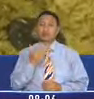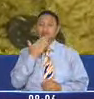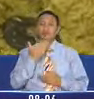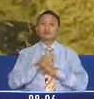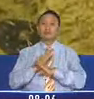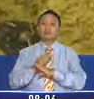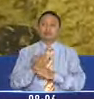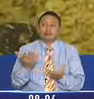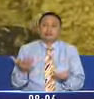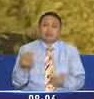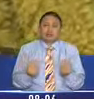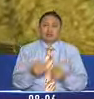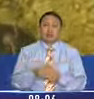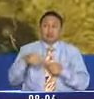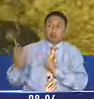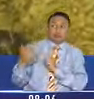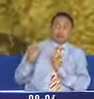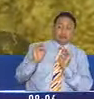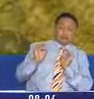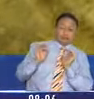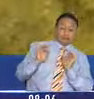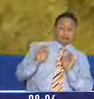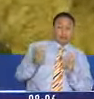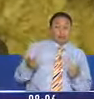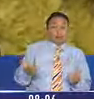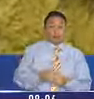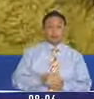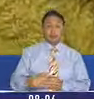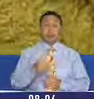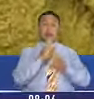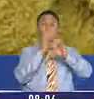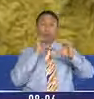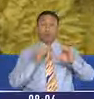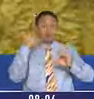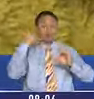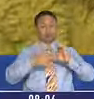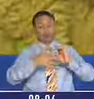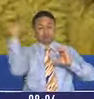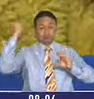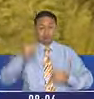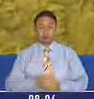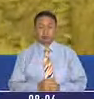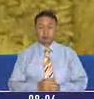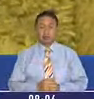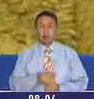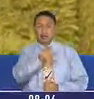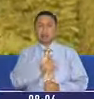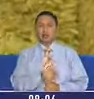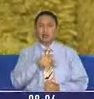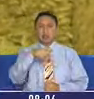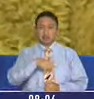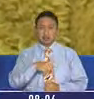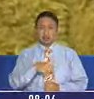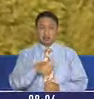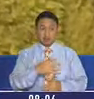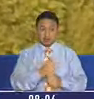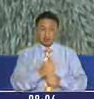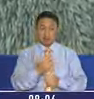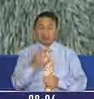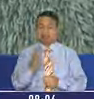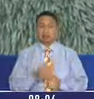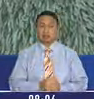porque... le amenazan y todo eso. Se suben a los buses, arranchan los teléfonos y la gente ya no tenemos